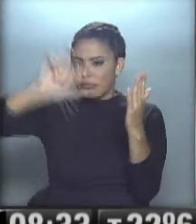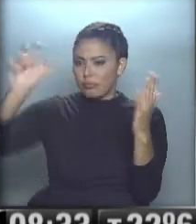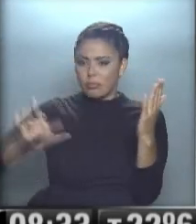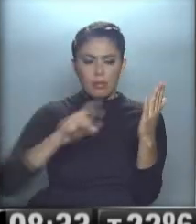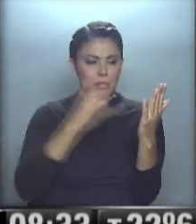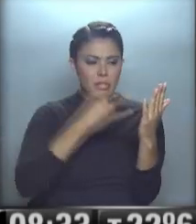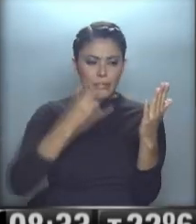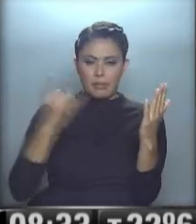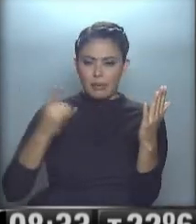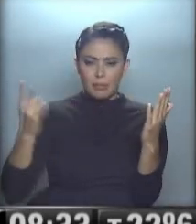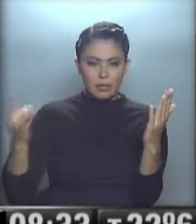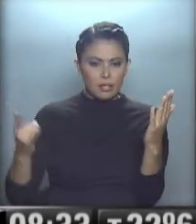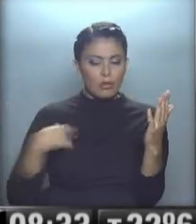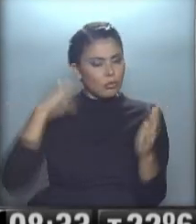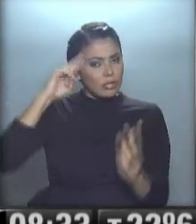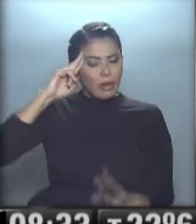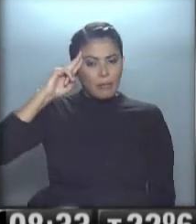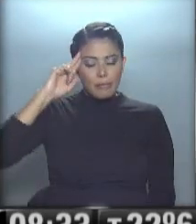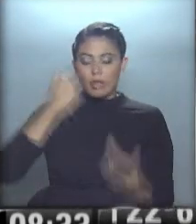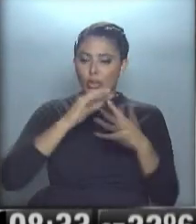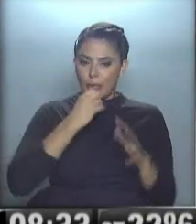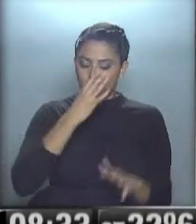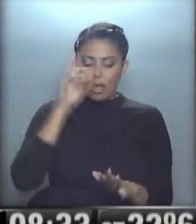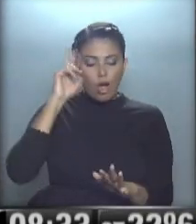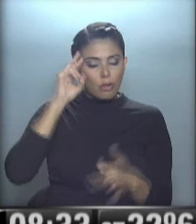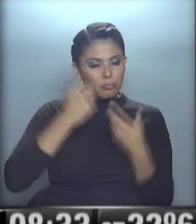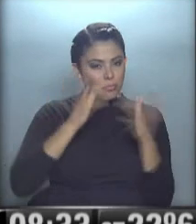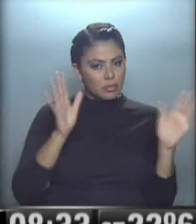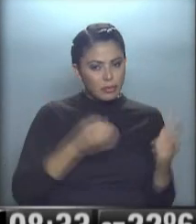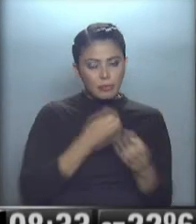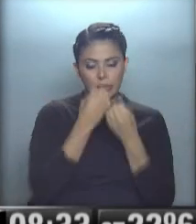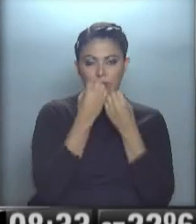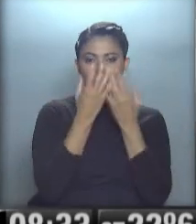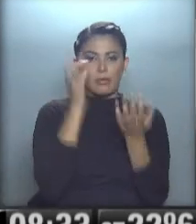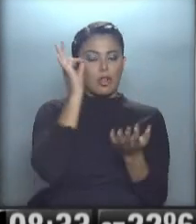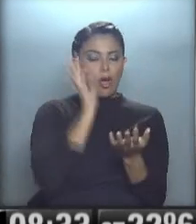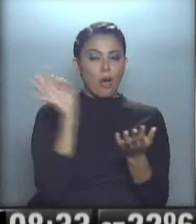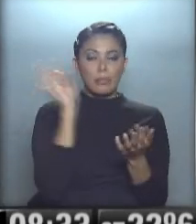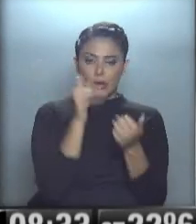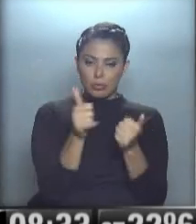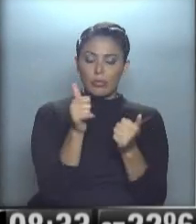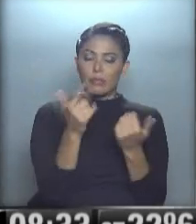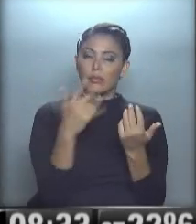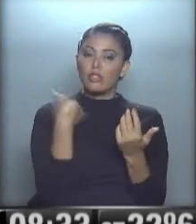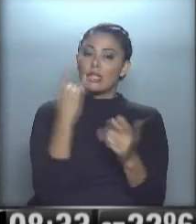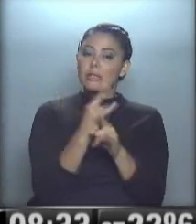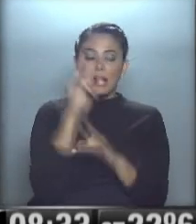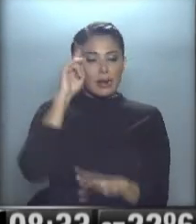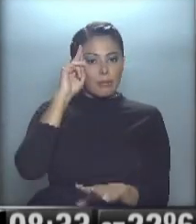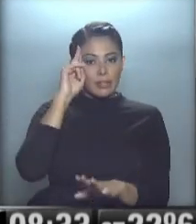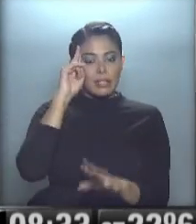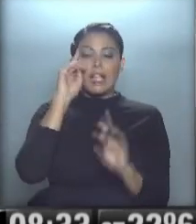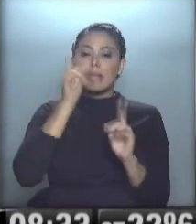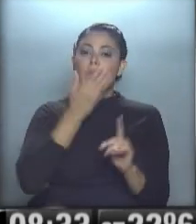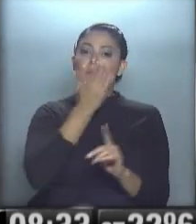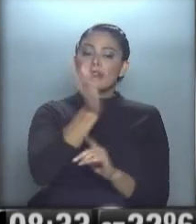sistemático. Uno tiene respeto por la libertad de expresión y de opinión. La verdad es que nosotros siempre somos respetuosos, pero también le